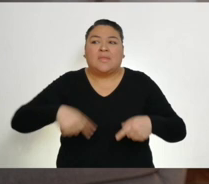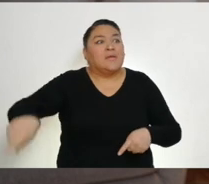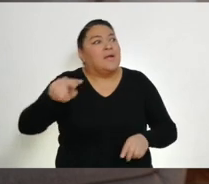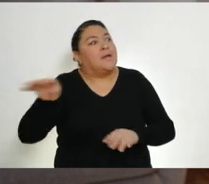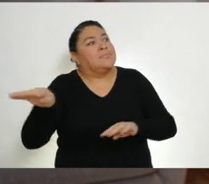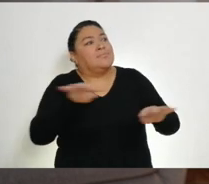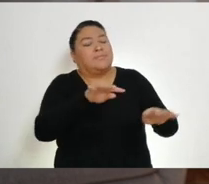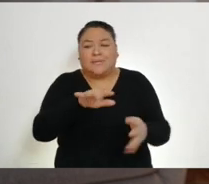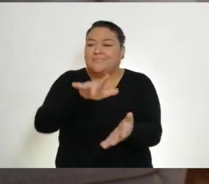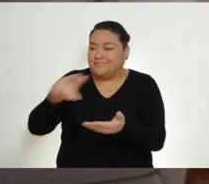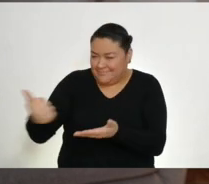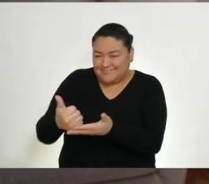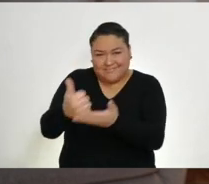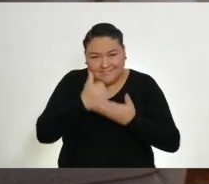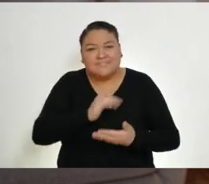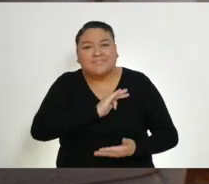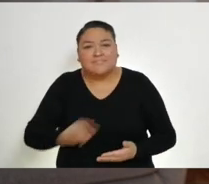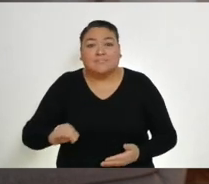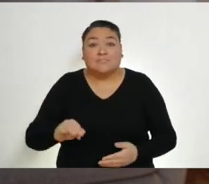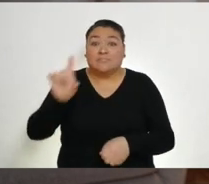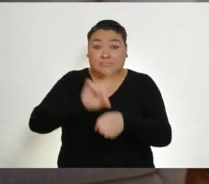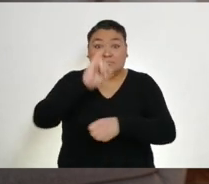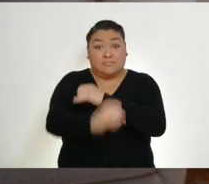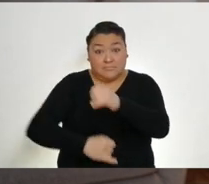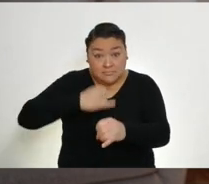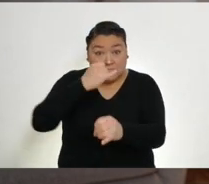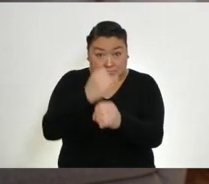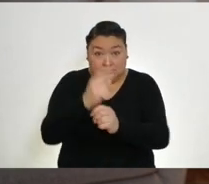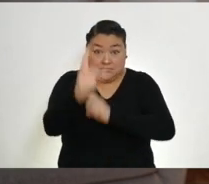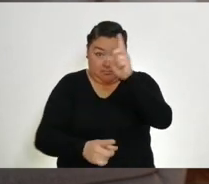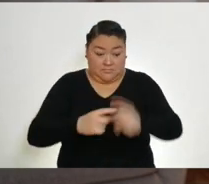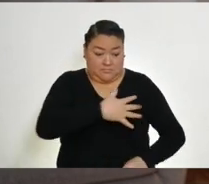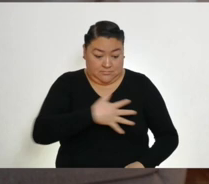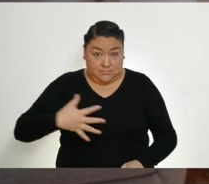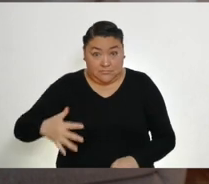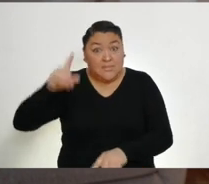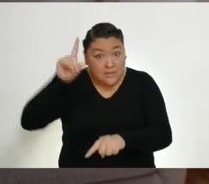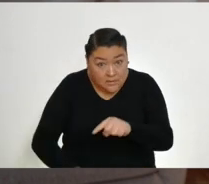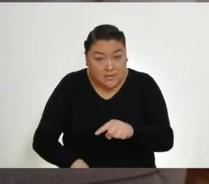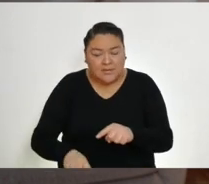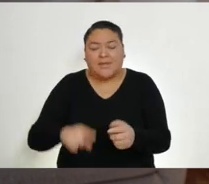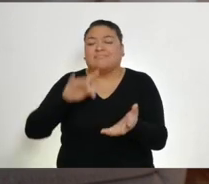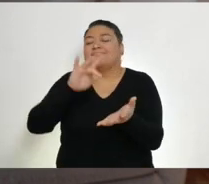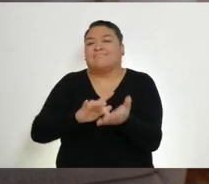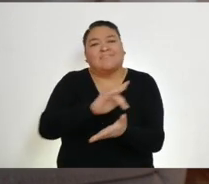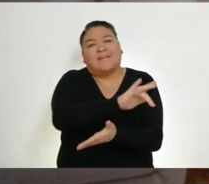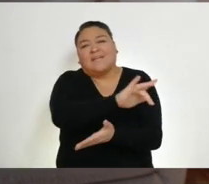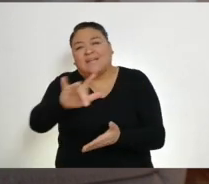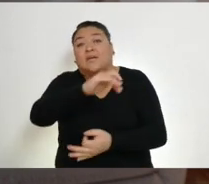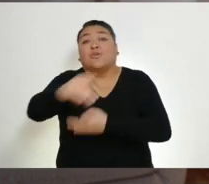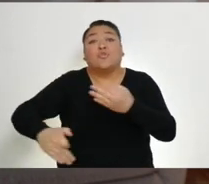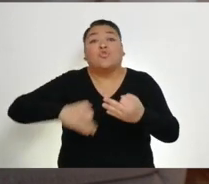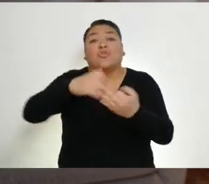fútbol en este día internacional contra la homofobia en el deporte agradecemos a todos nuestros